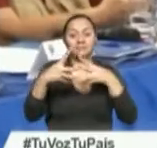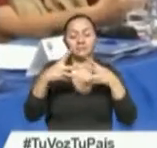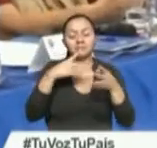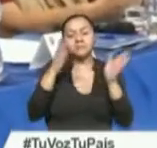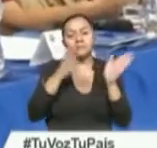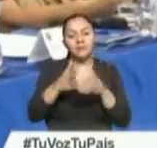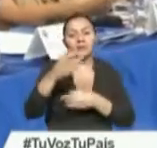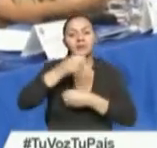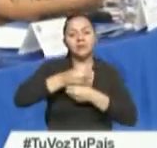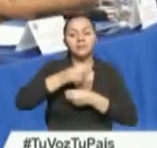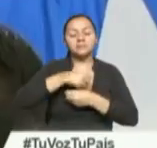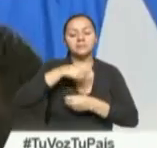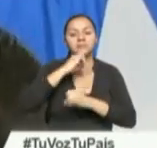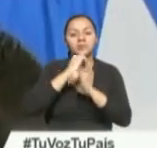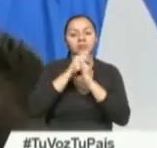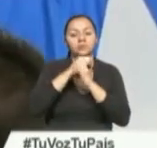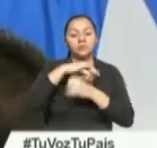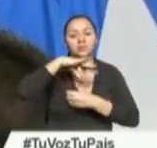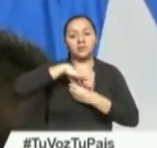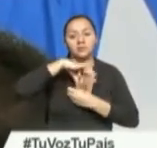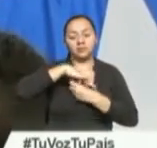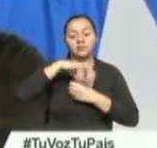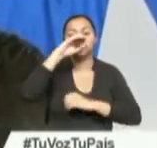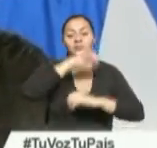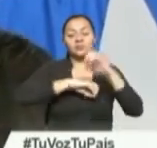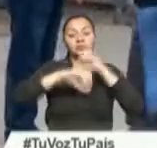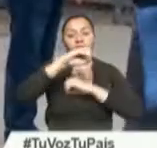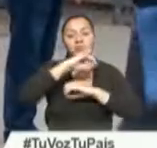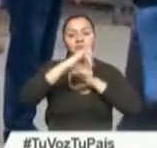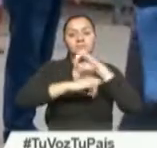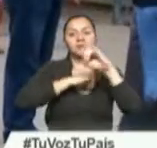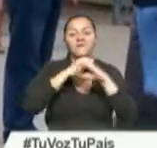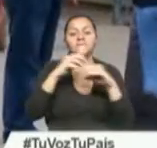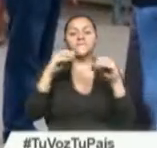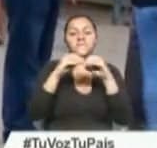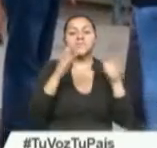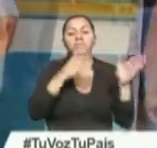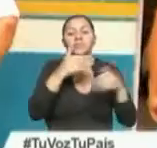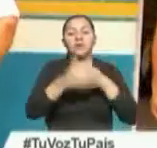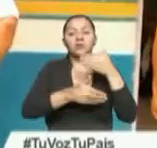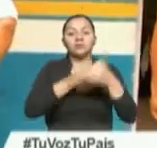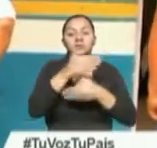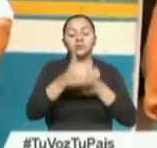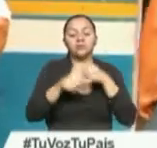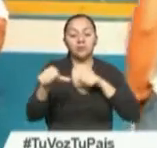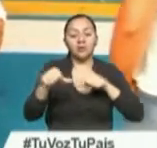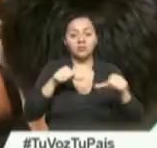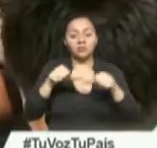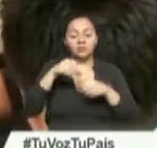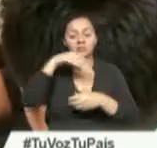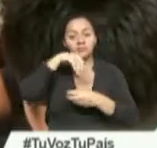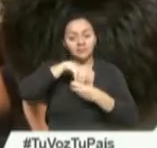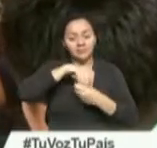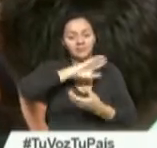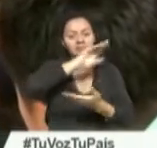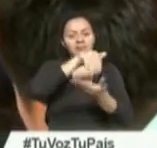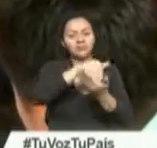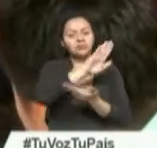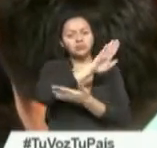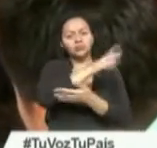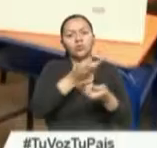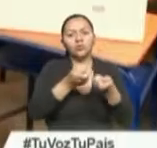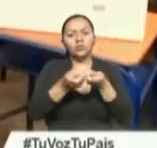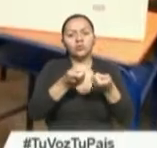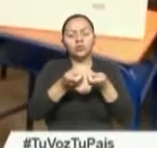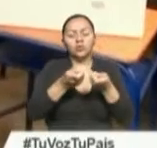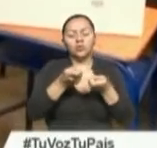de la institución electoral. Los observadores internacionales, como parte del proceso de auditoría que se cumple en el Centro de Mando y Control Electoral